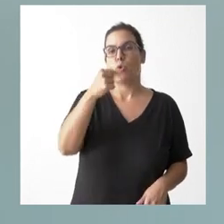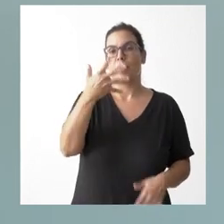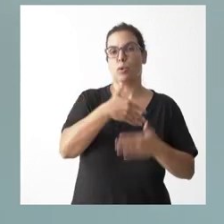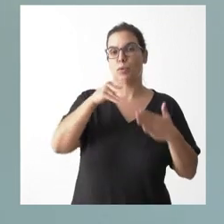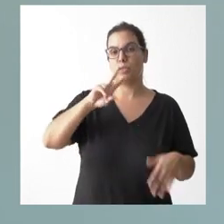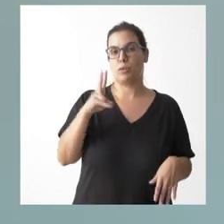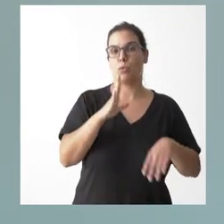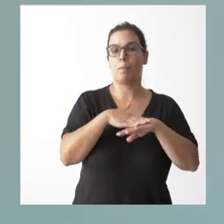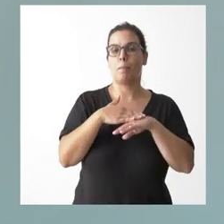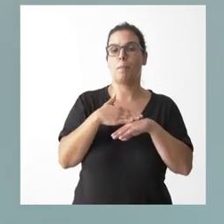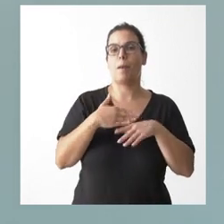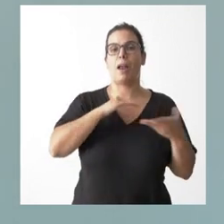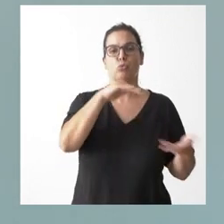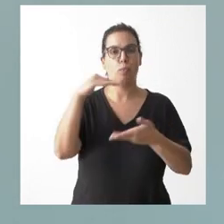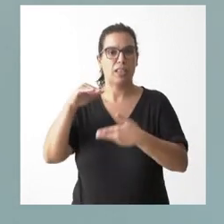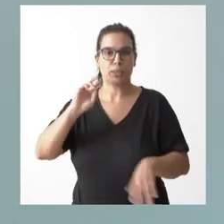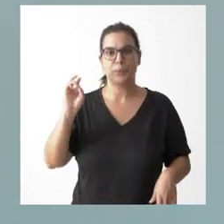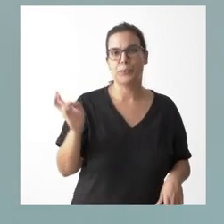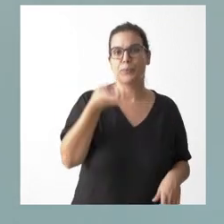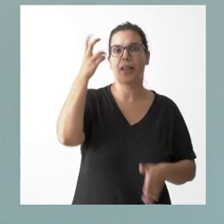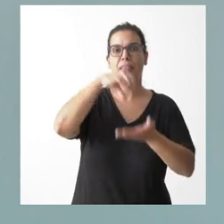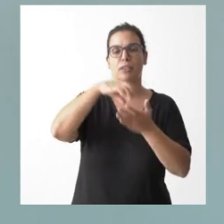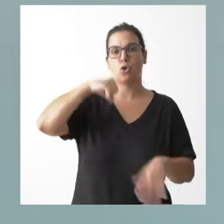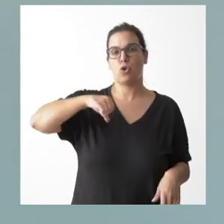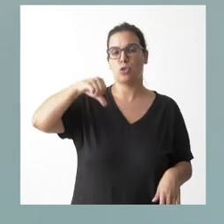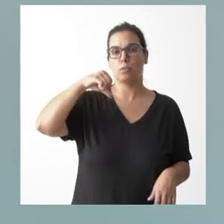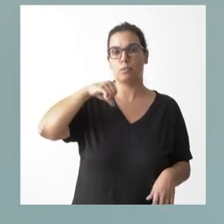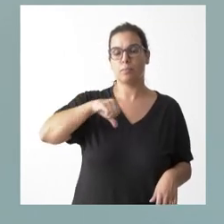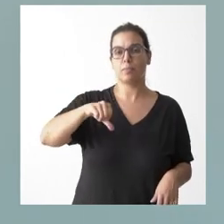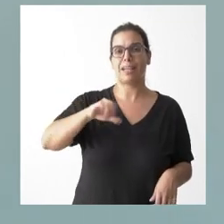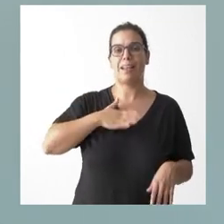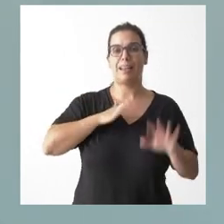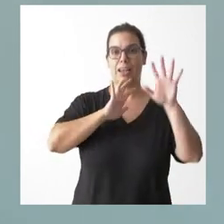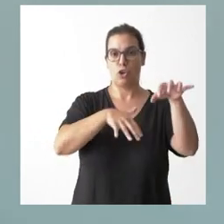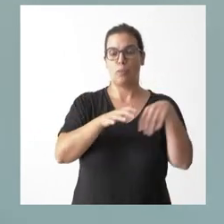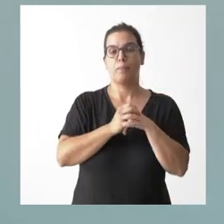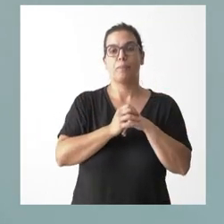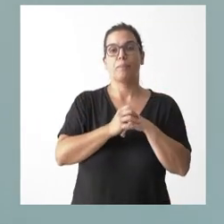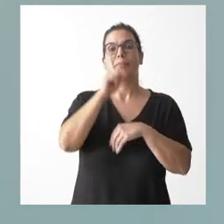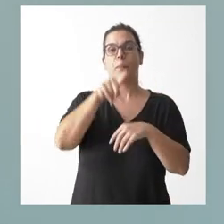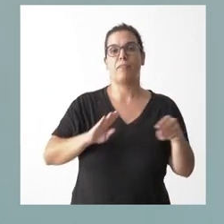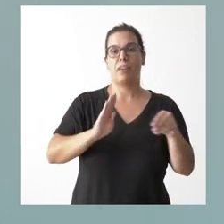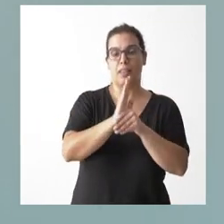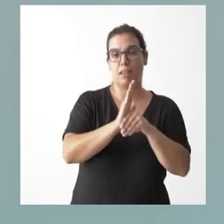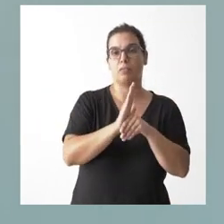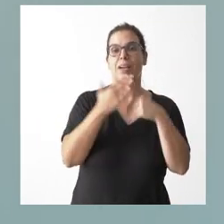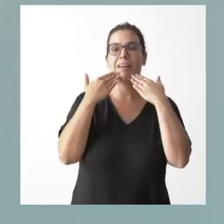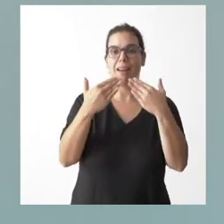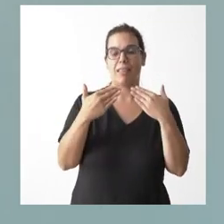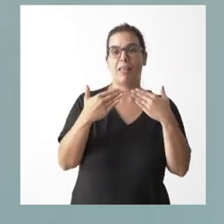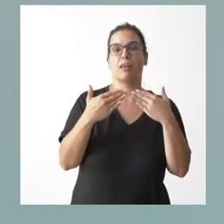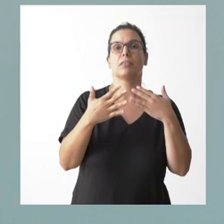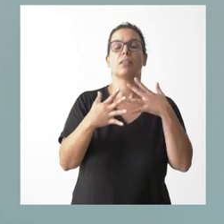de euros para diversos suministros en el centro hospitalario de León, financiados también, en este caso, con el fondo